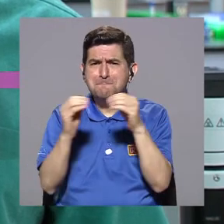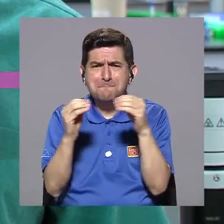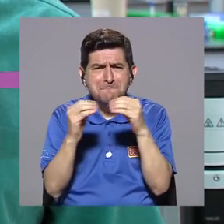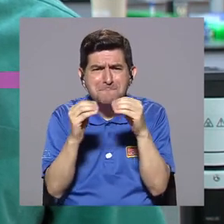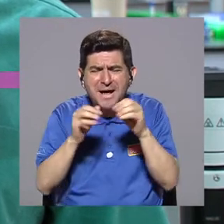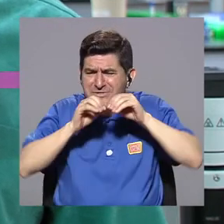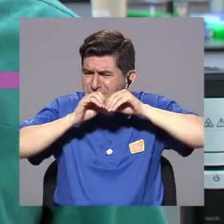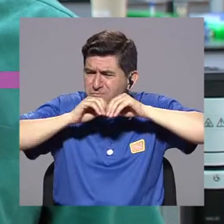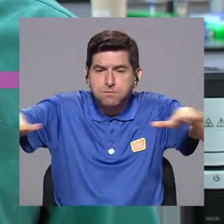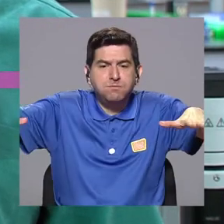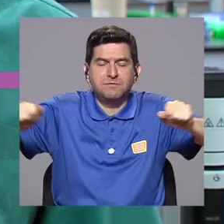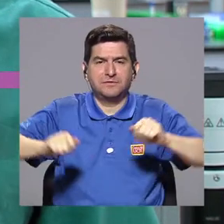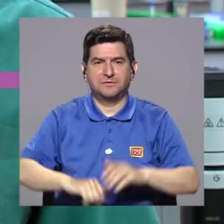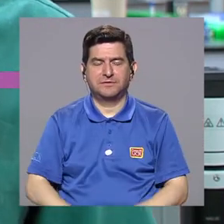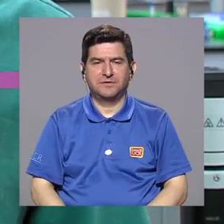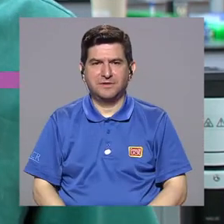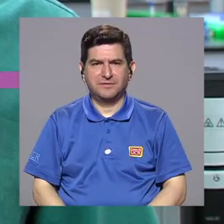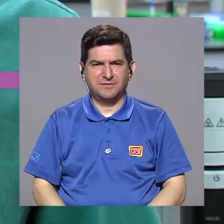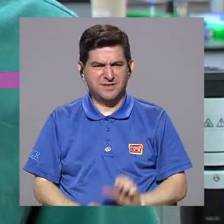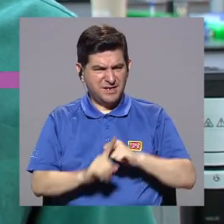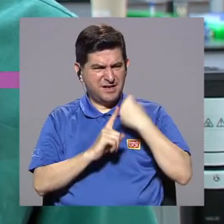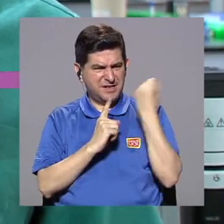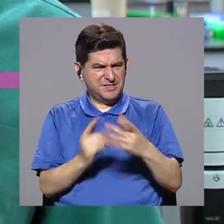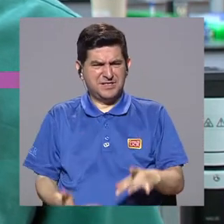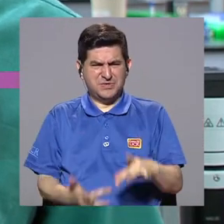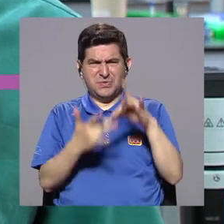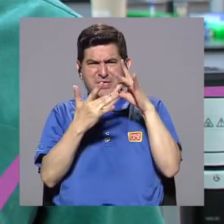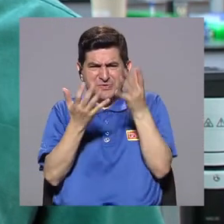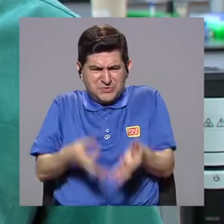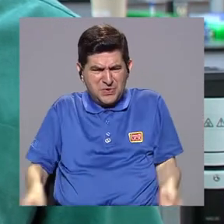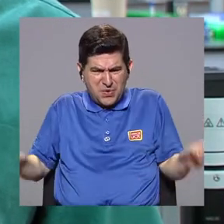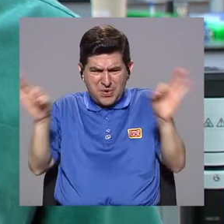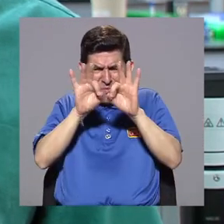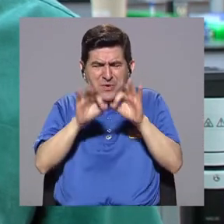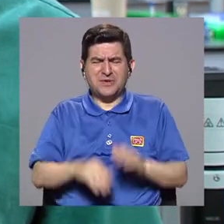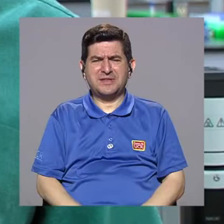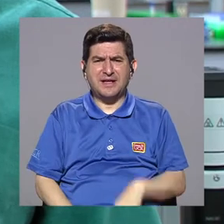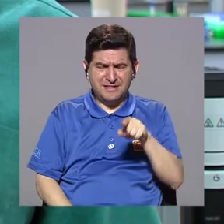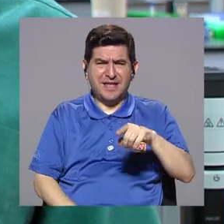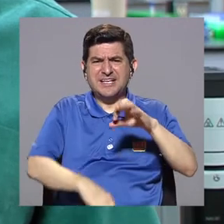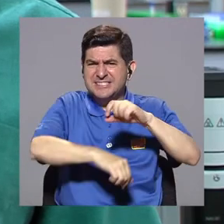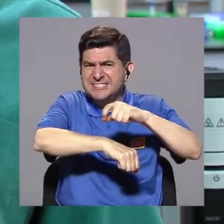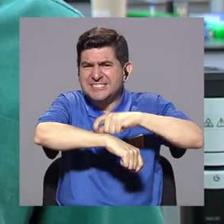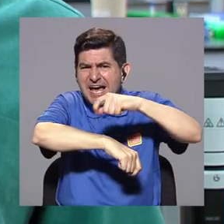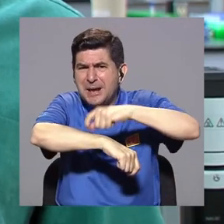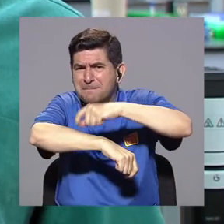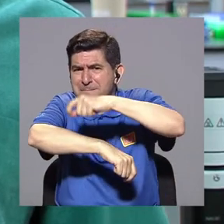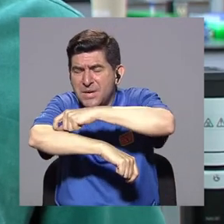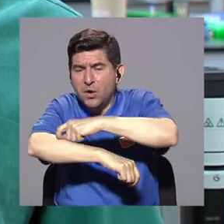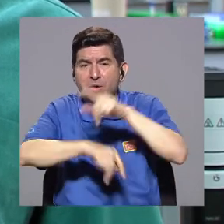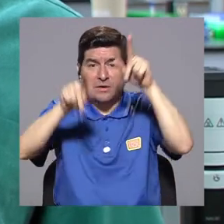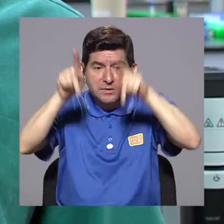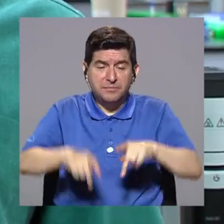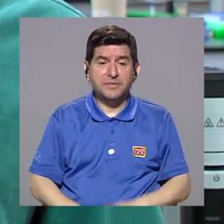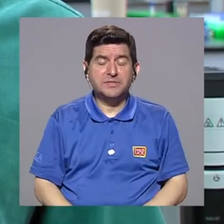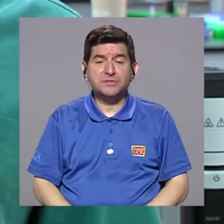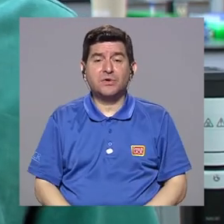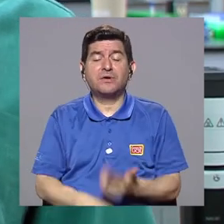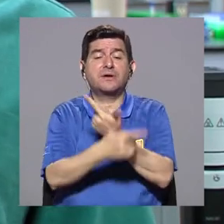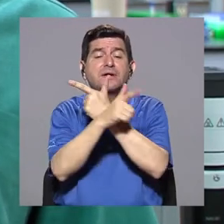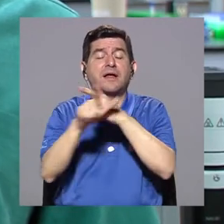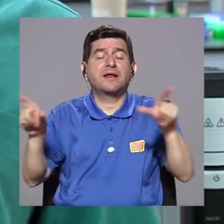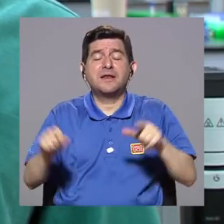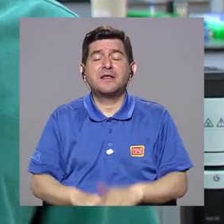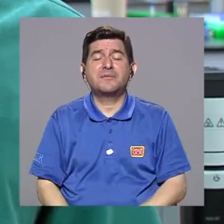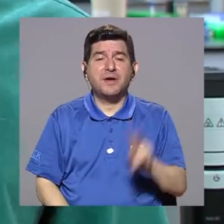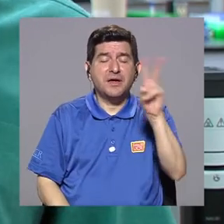virus más infecciosos. ¿Por qué es esto particularmente importante en sarampión? Porque la gente empieza a